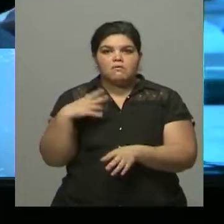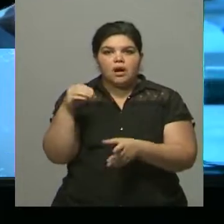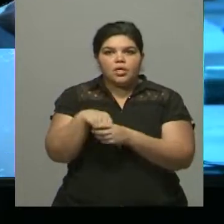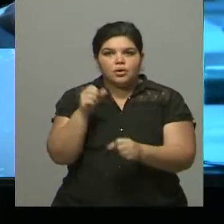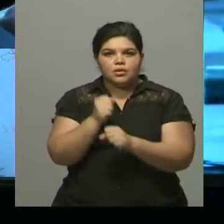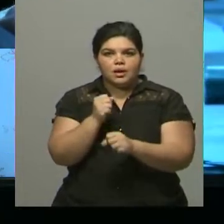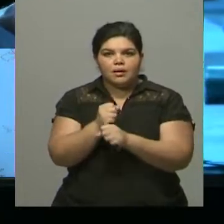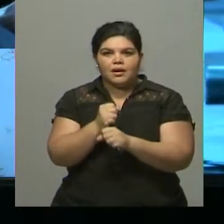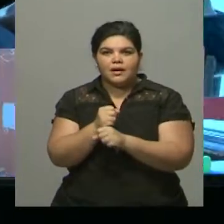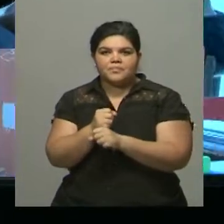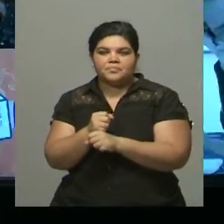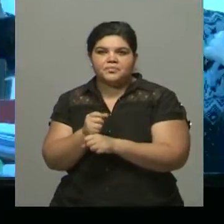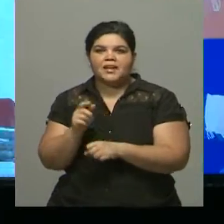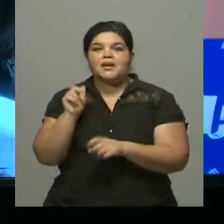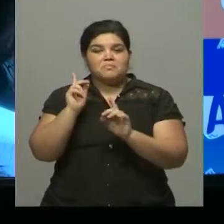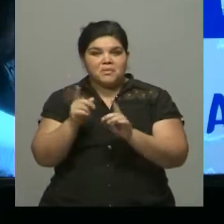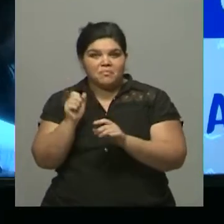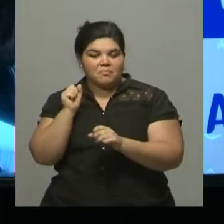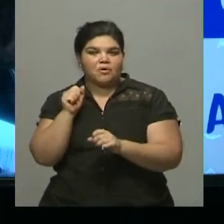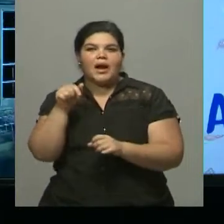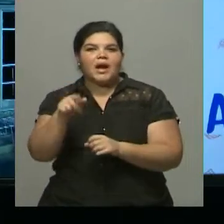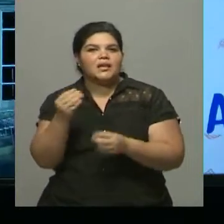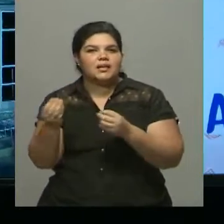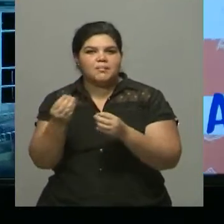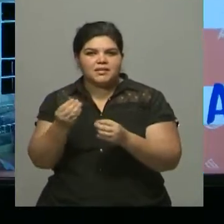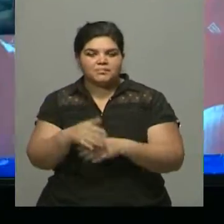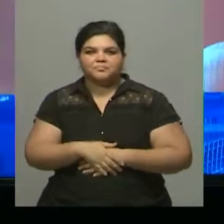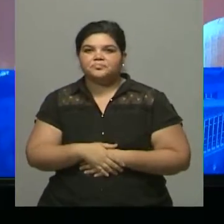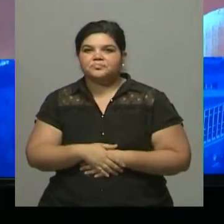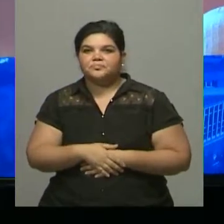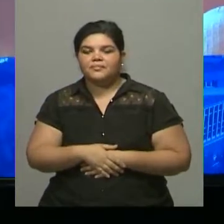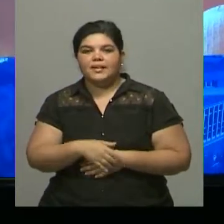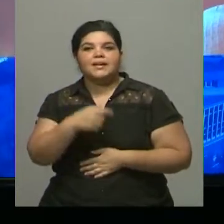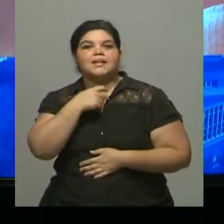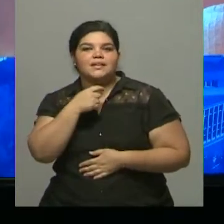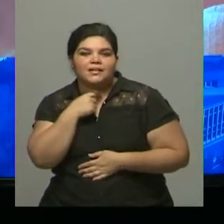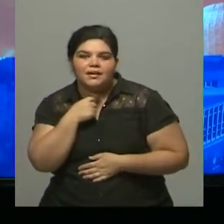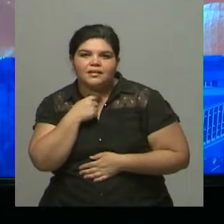que hoy se busca mucho para poder poner un baño de